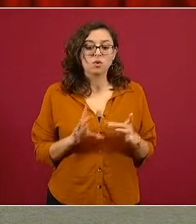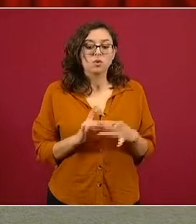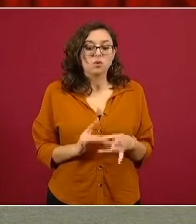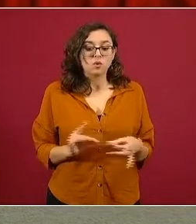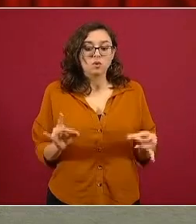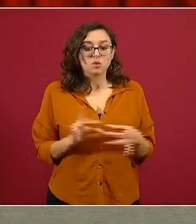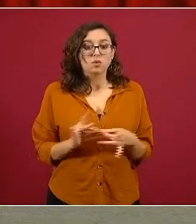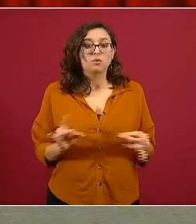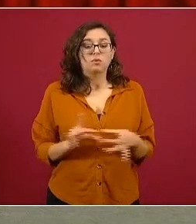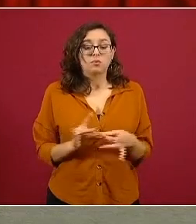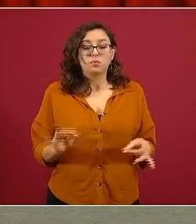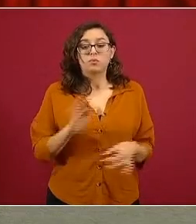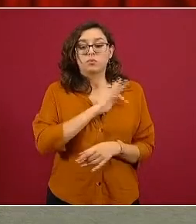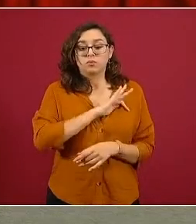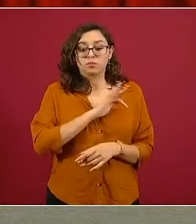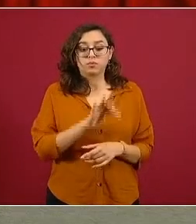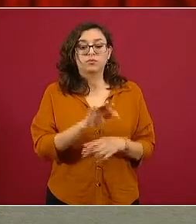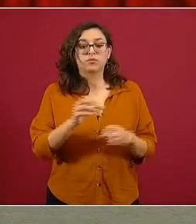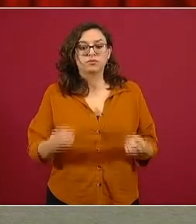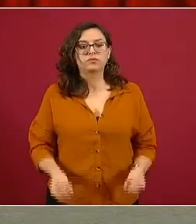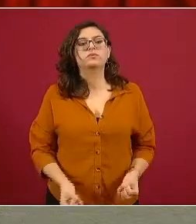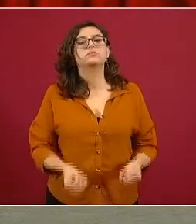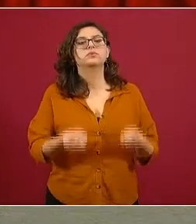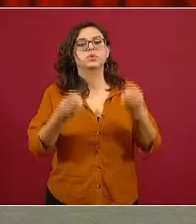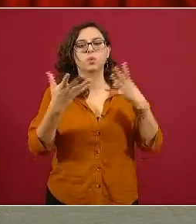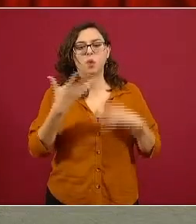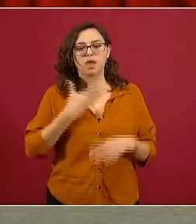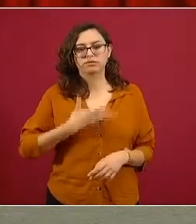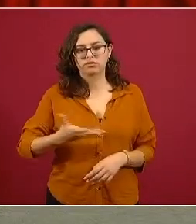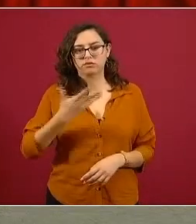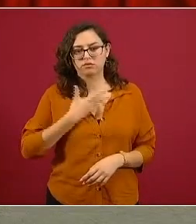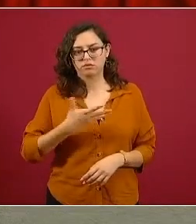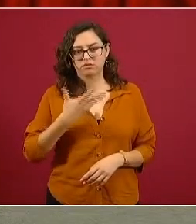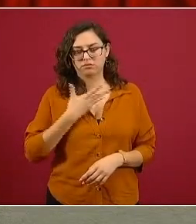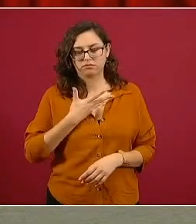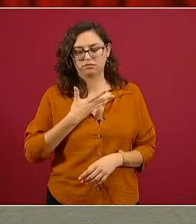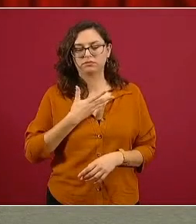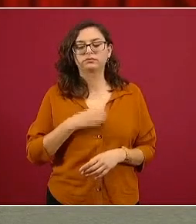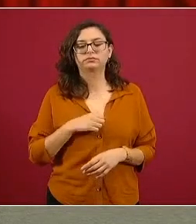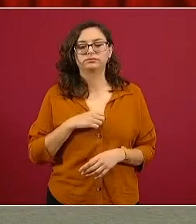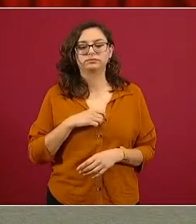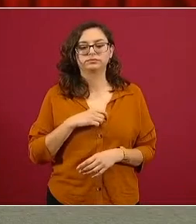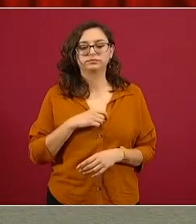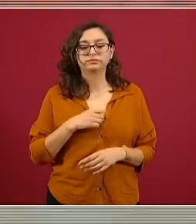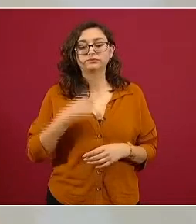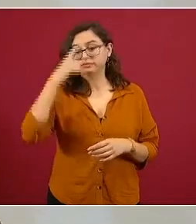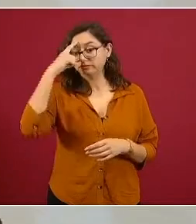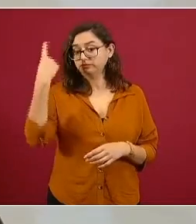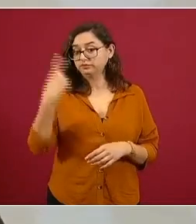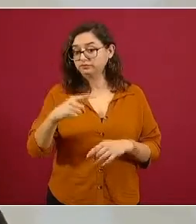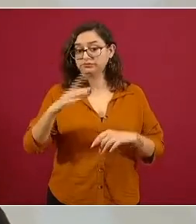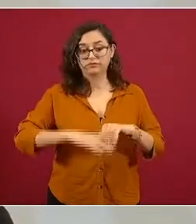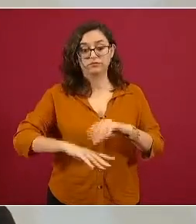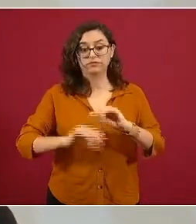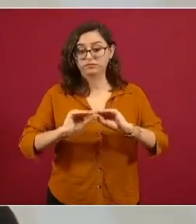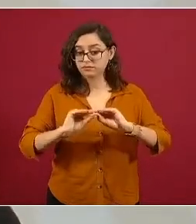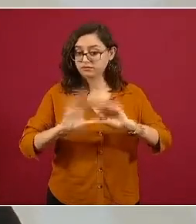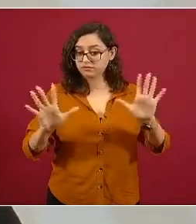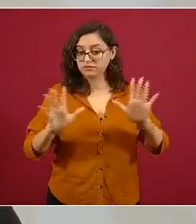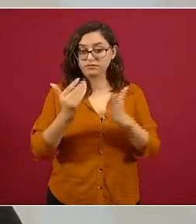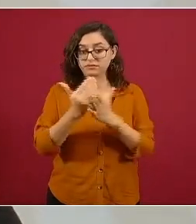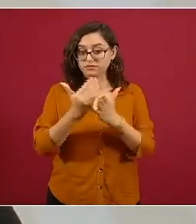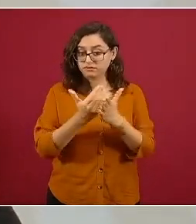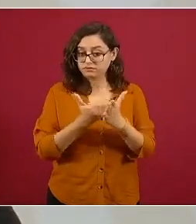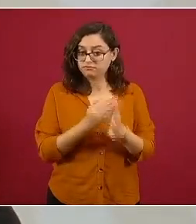señalen las existencias que están poniendo a la venta, ¿sí? Para que se cumpla con